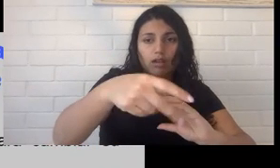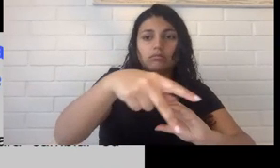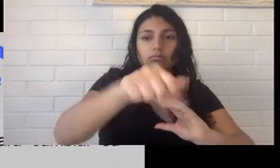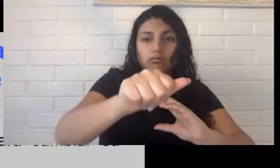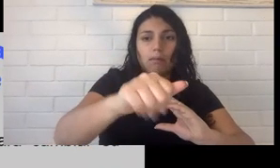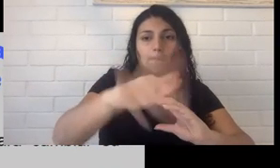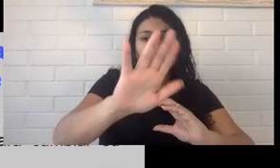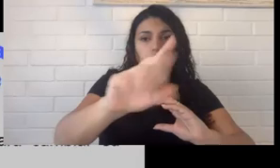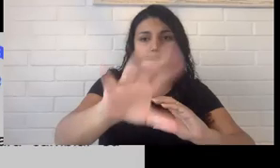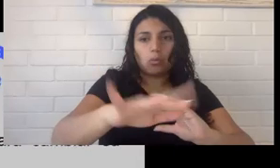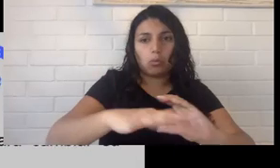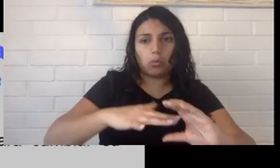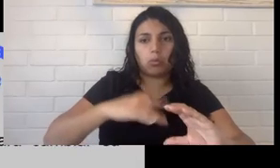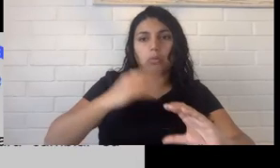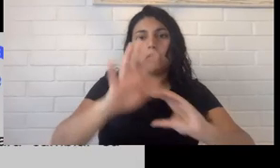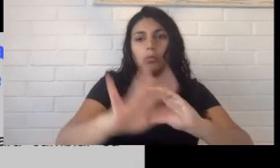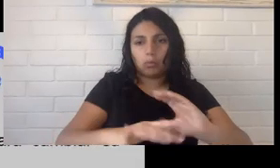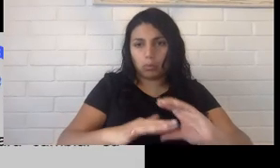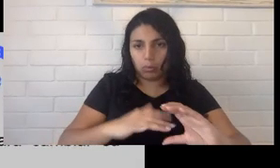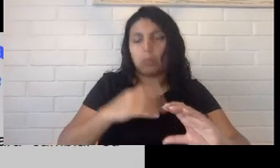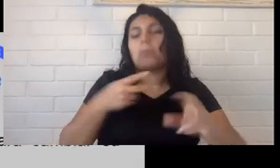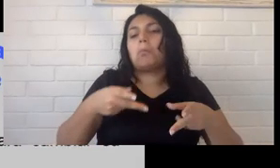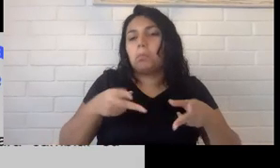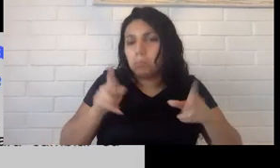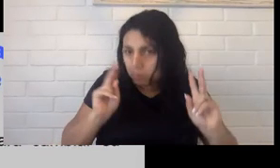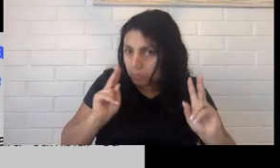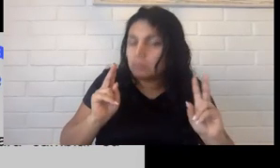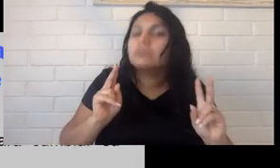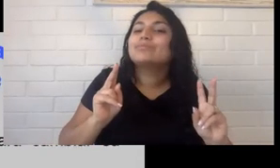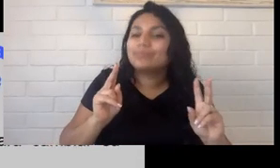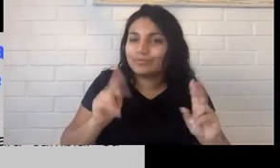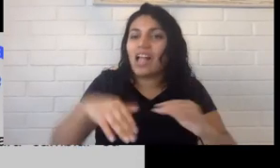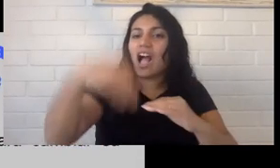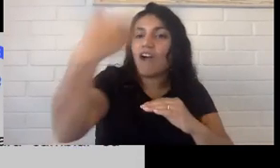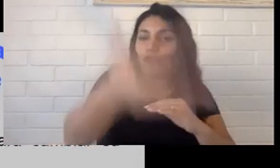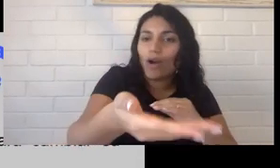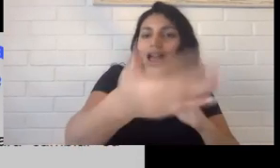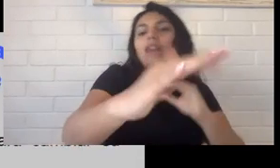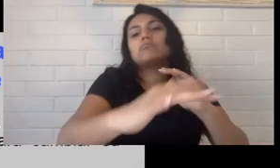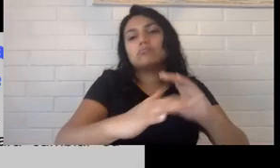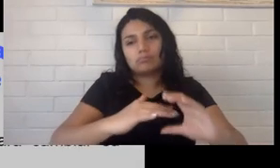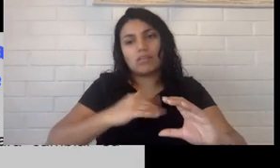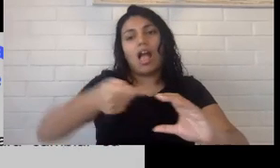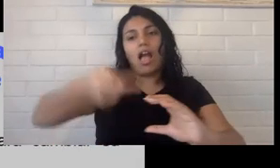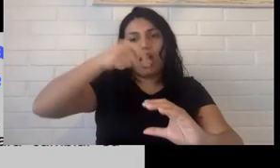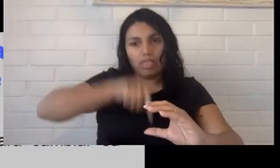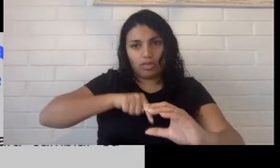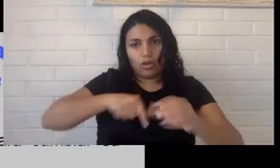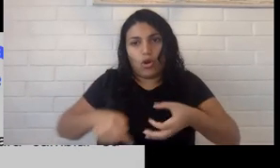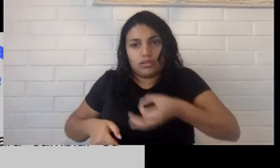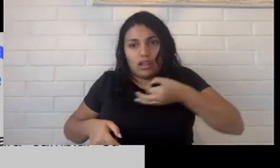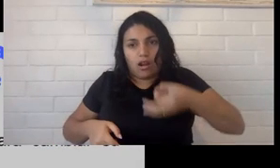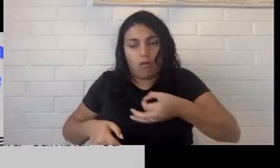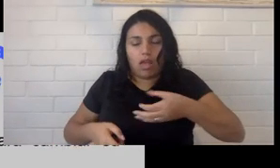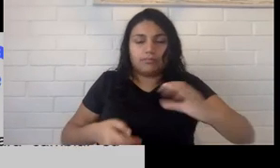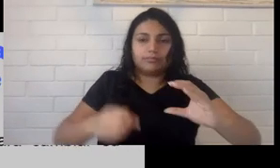permitir el flujo de sodio, del ion sodio, desde el exterior hacia el interior,